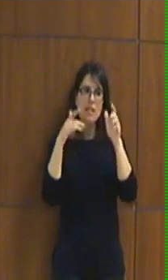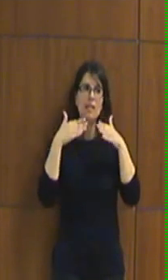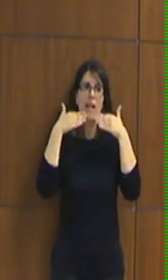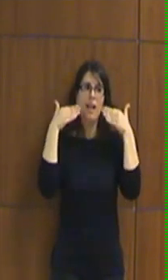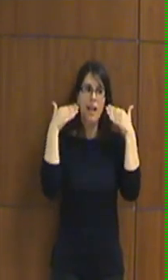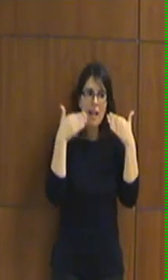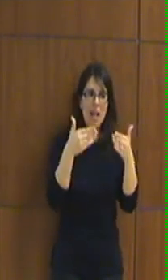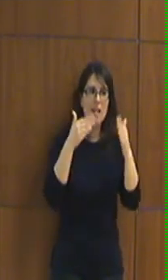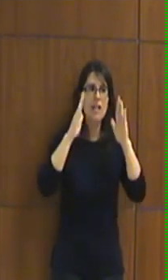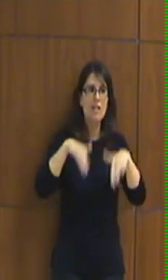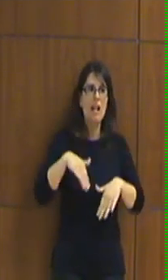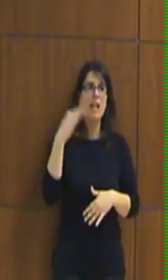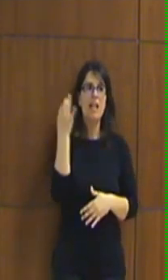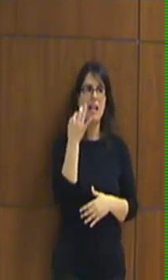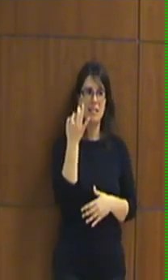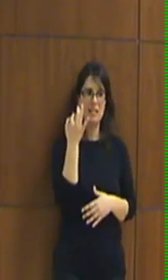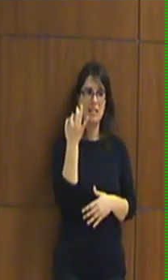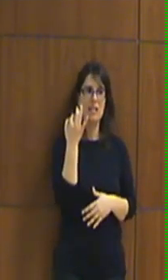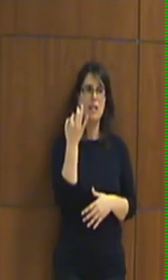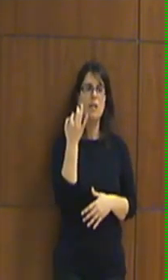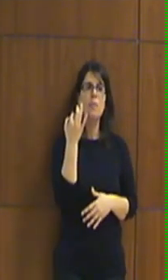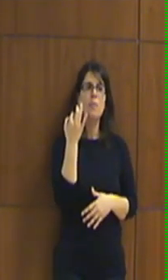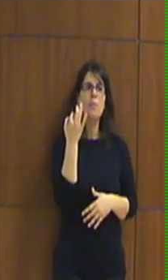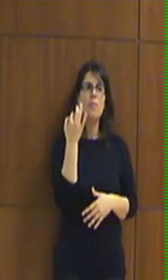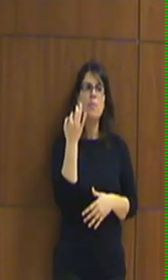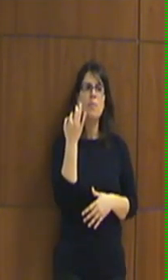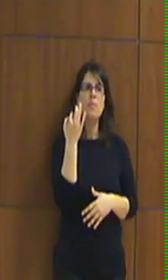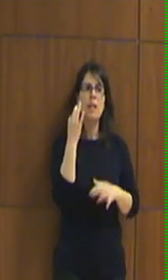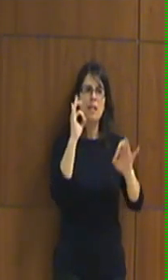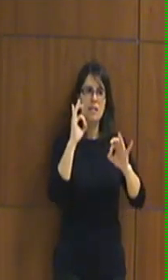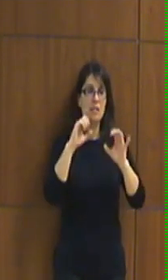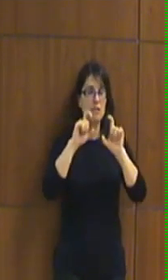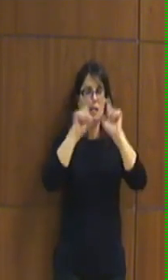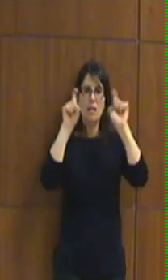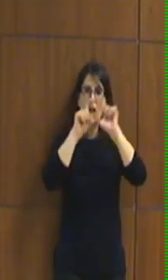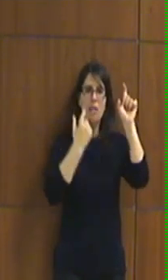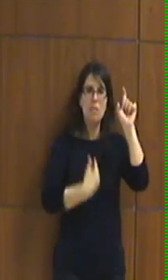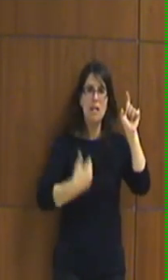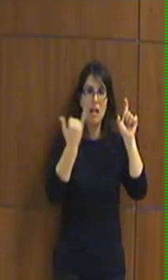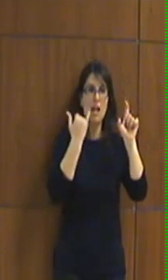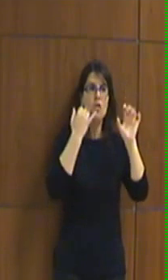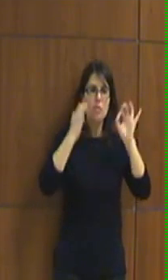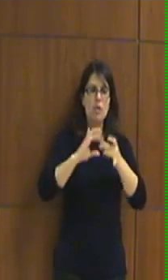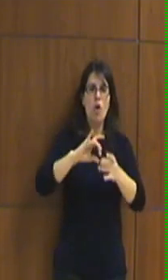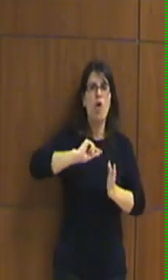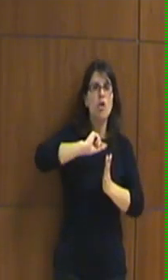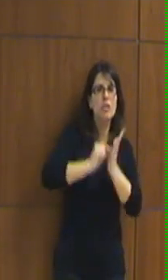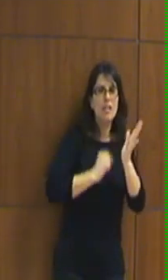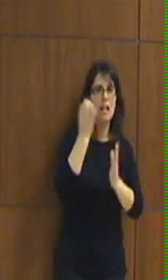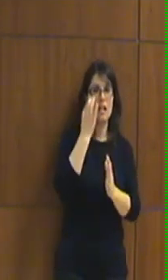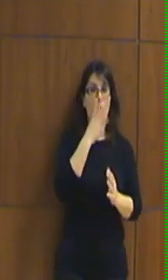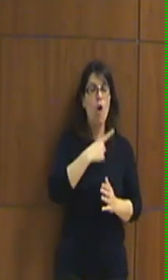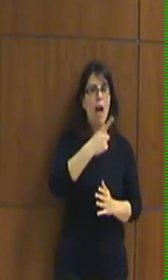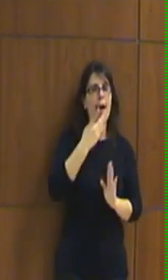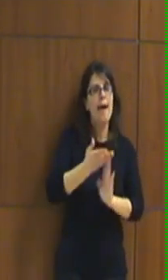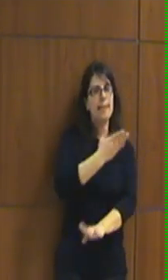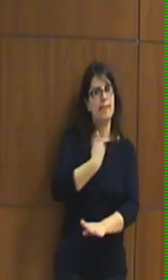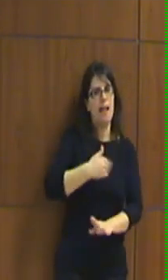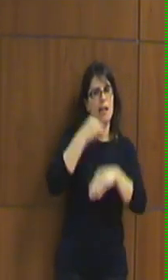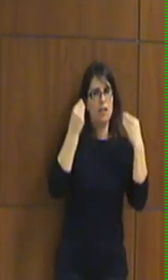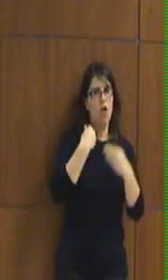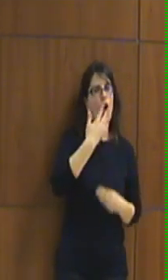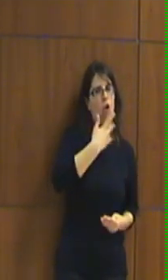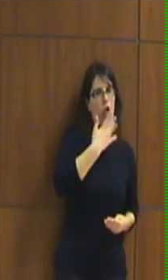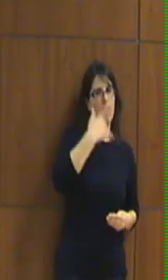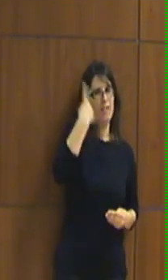sí que se apoyan más en la LISMI, pero el empresario que realmente contrata es un empresario que conoce ya el tema y que lo que habría que